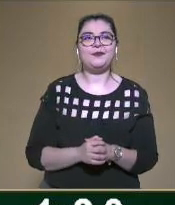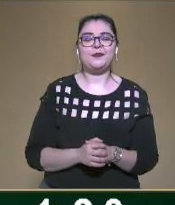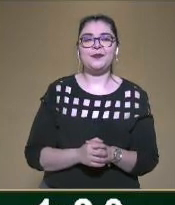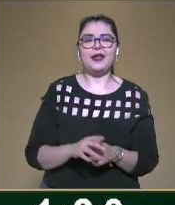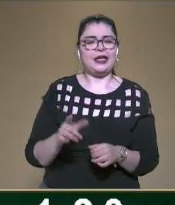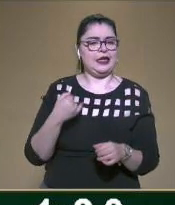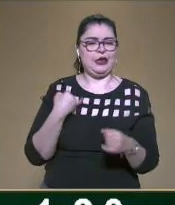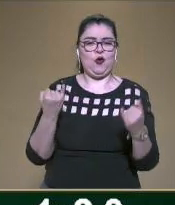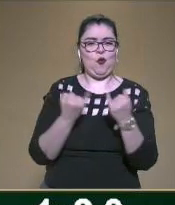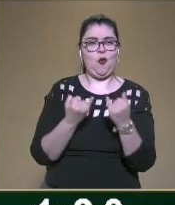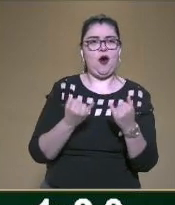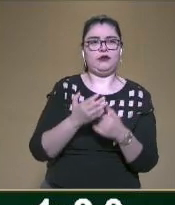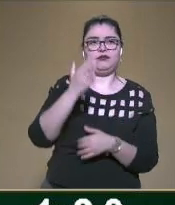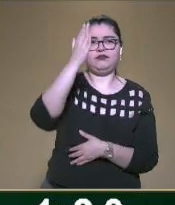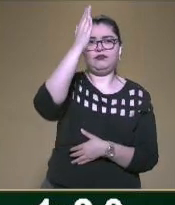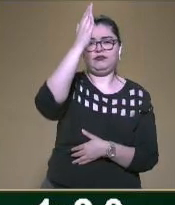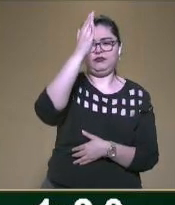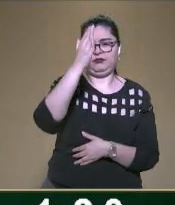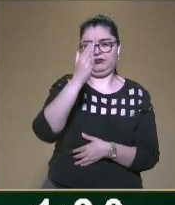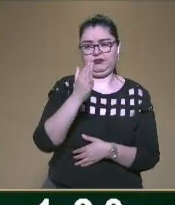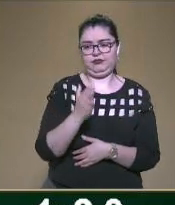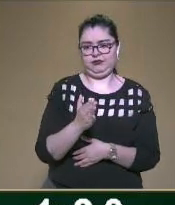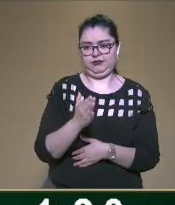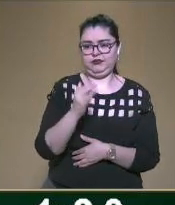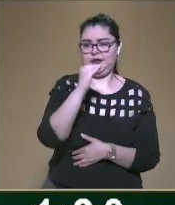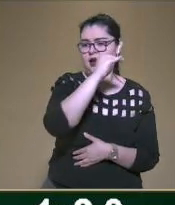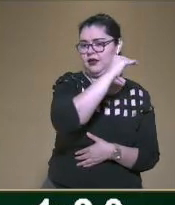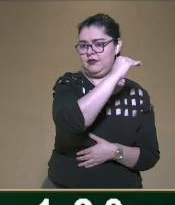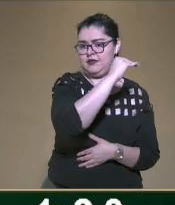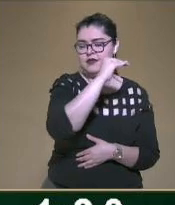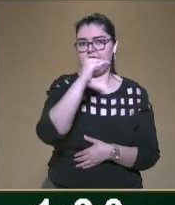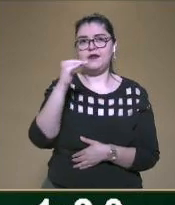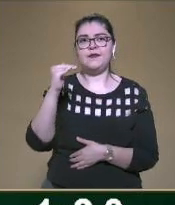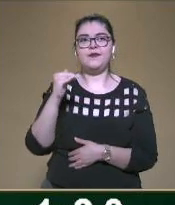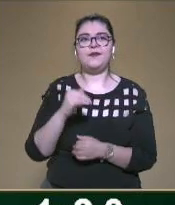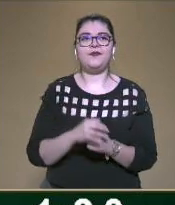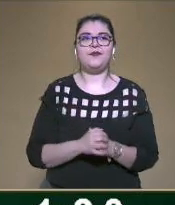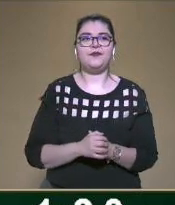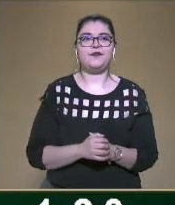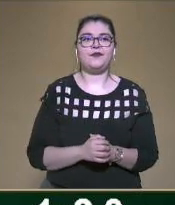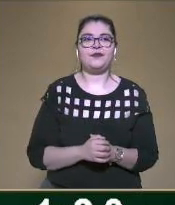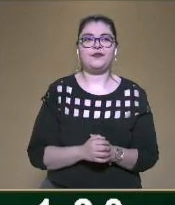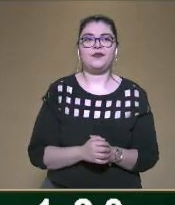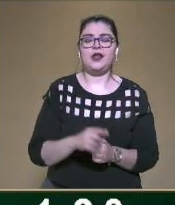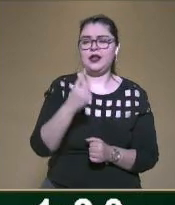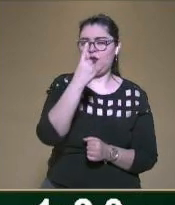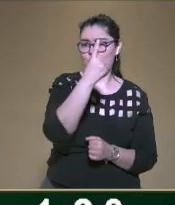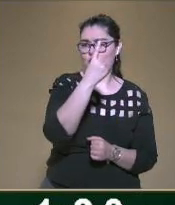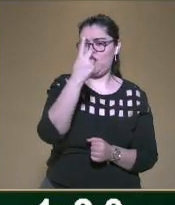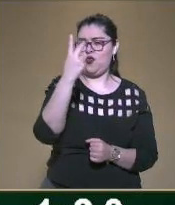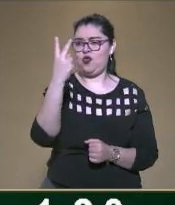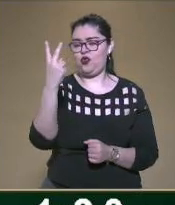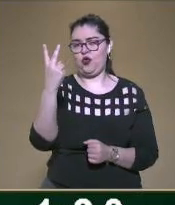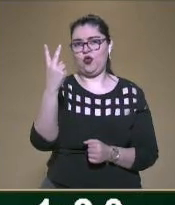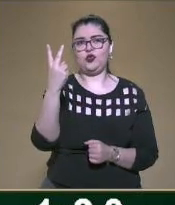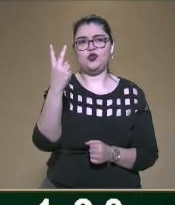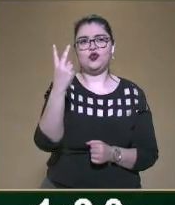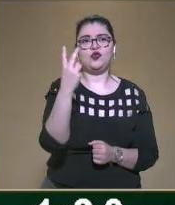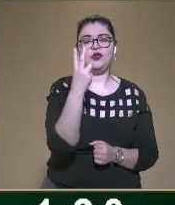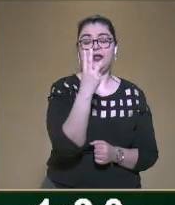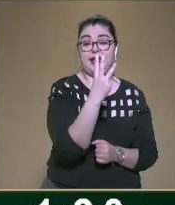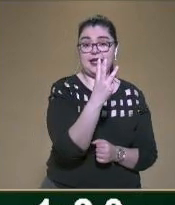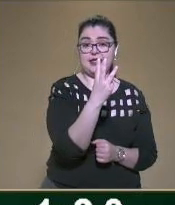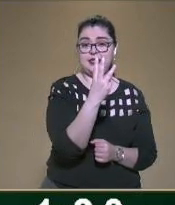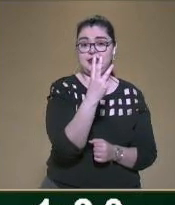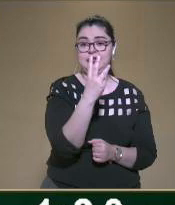¿ok? Hacemos la repartición. Aquí contamos uno. Uno. Dos. Dos cuartos.